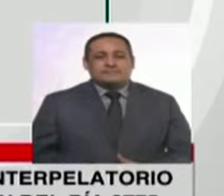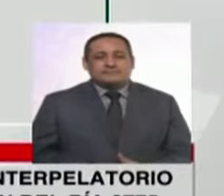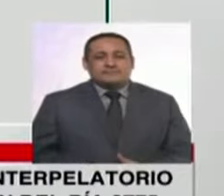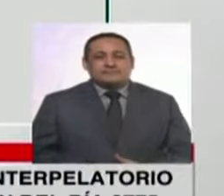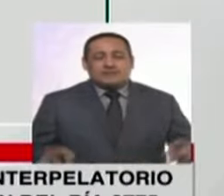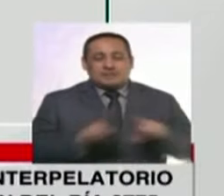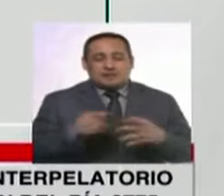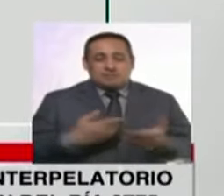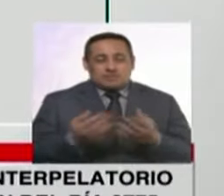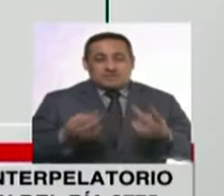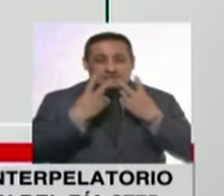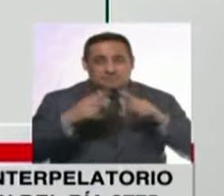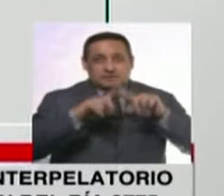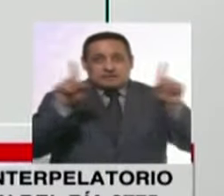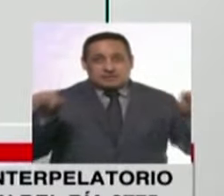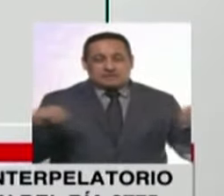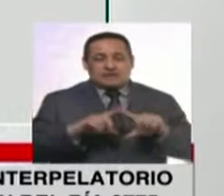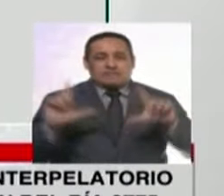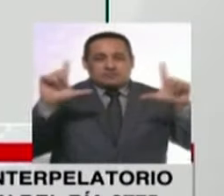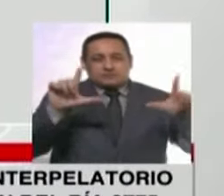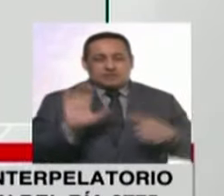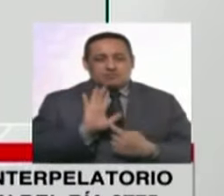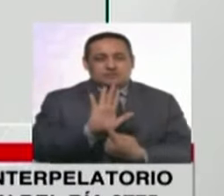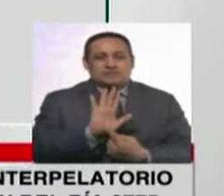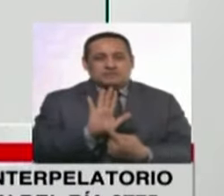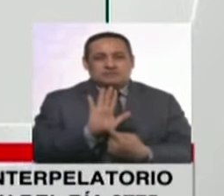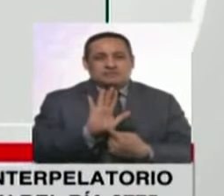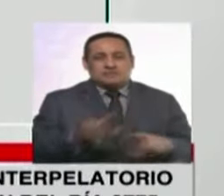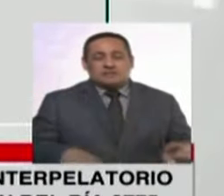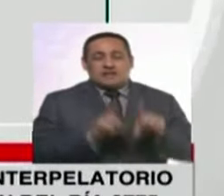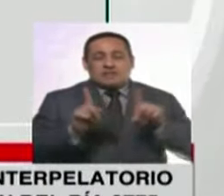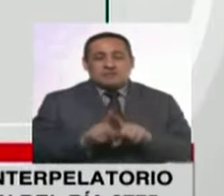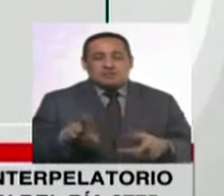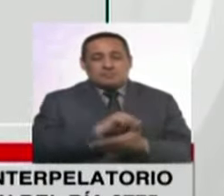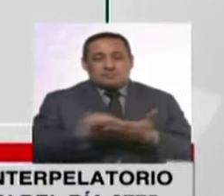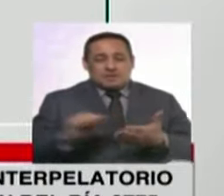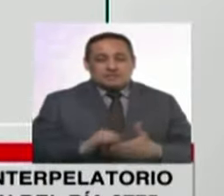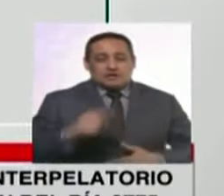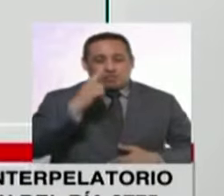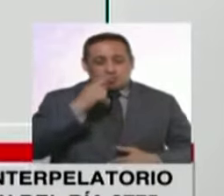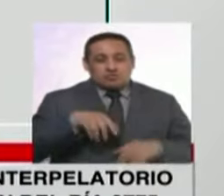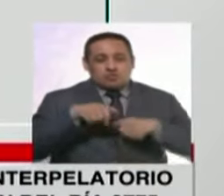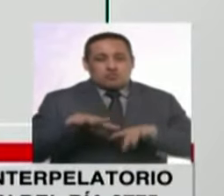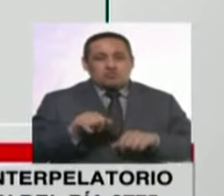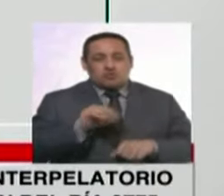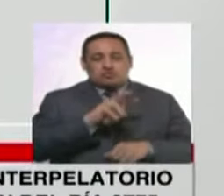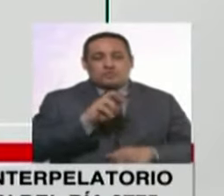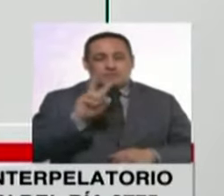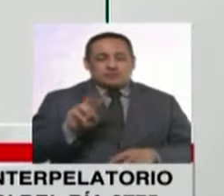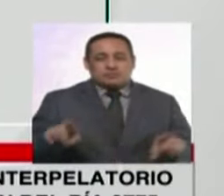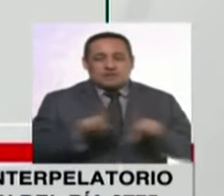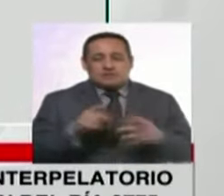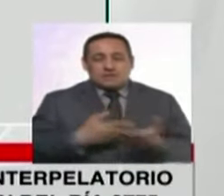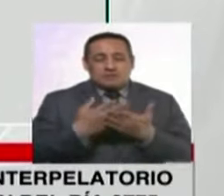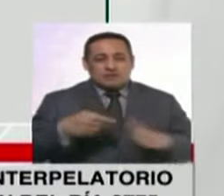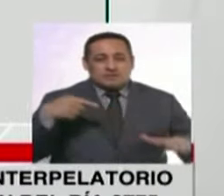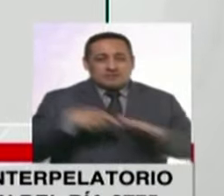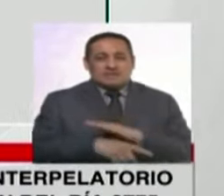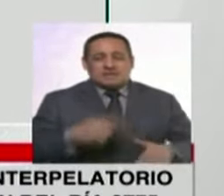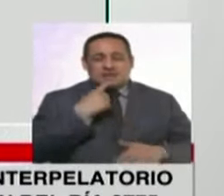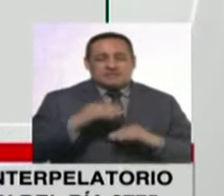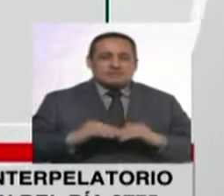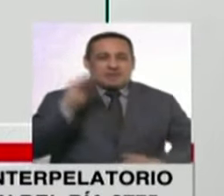como se abierta en el gráfico que se muestra en los meses de junio y Julio 2022 la incidencia homicidios